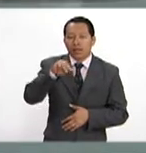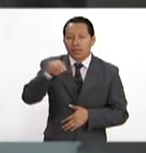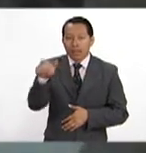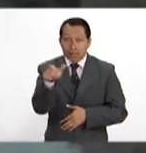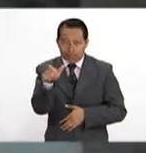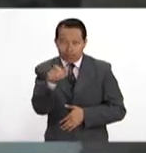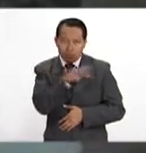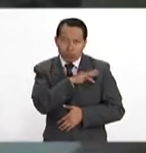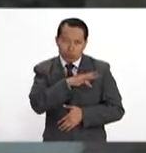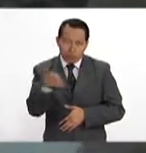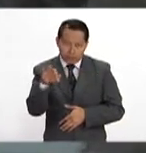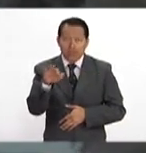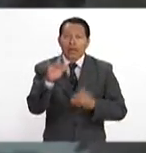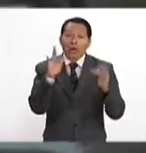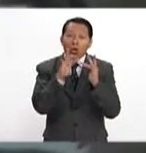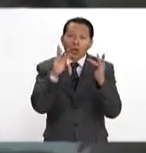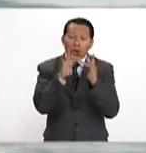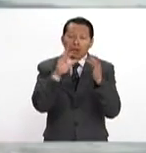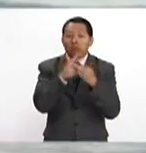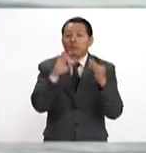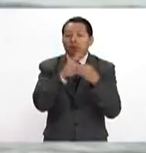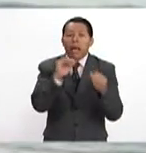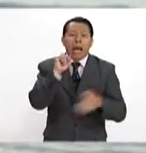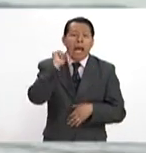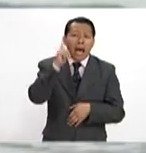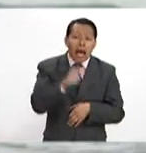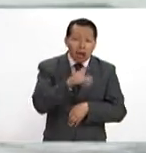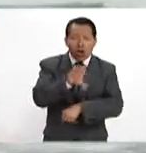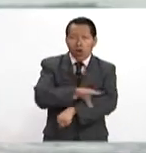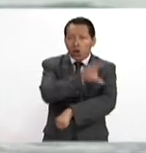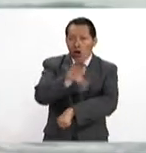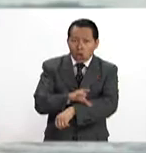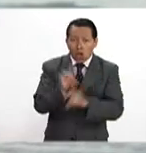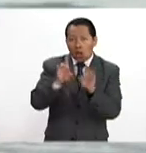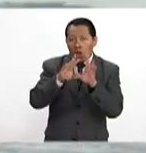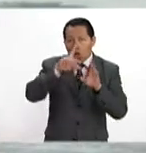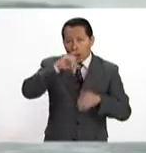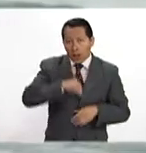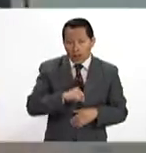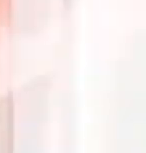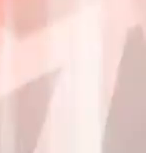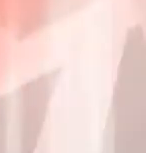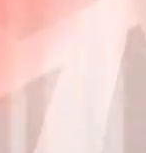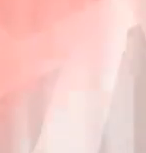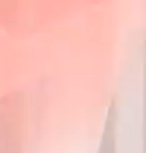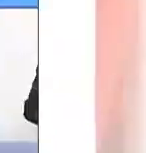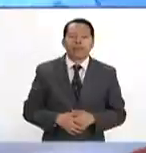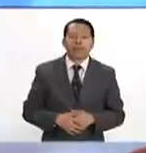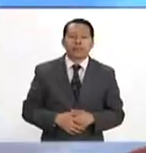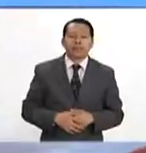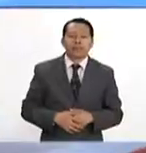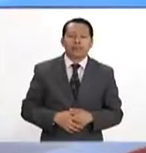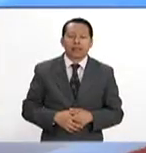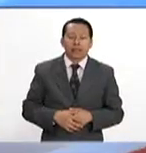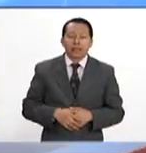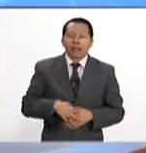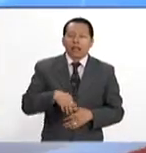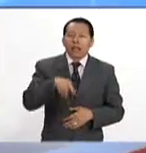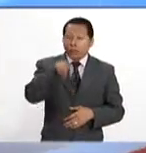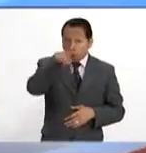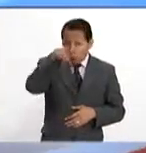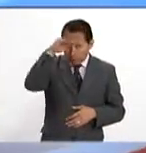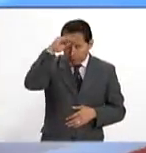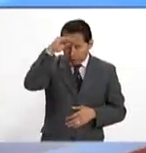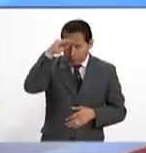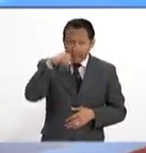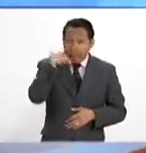@CFEMX, para que se reporten posibles afectaciones con la luz a consecuencia de Franklin. Y si usted piensa